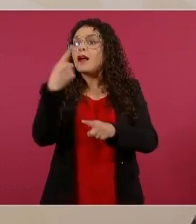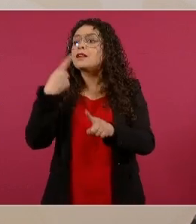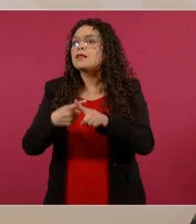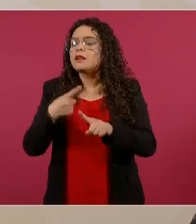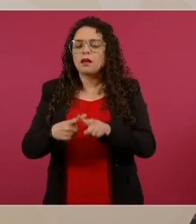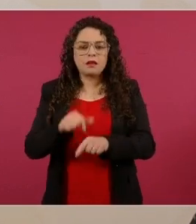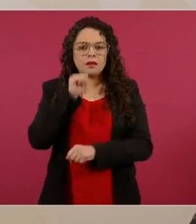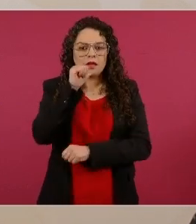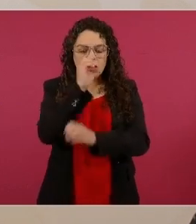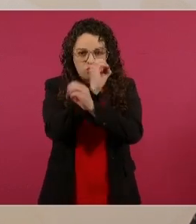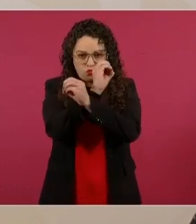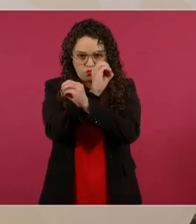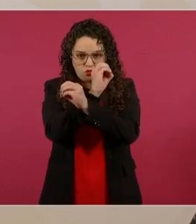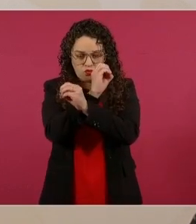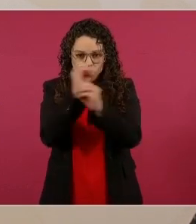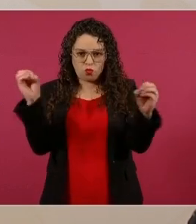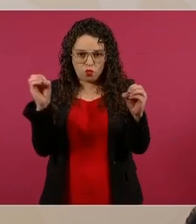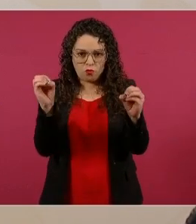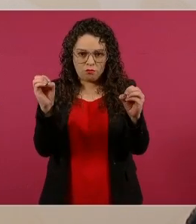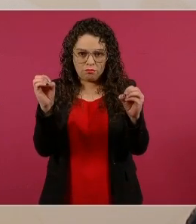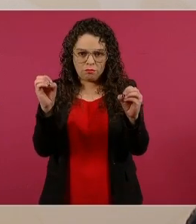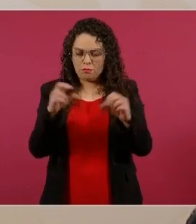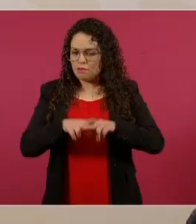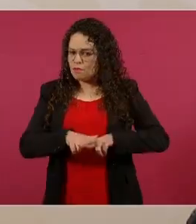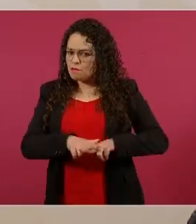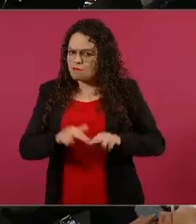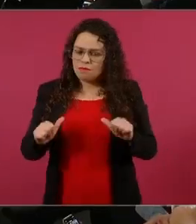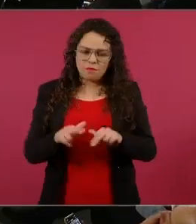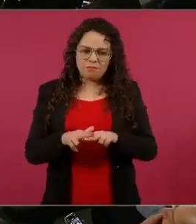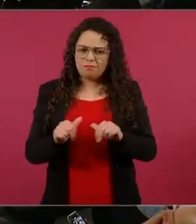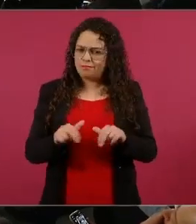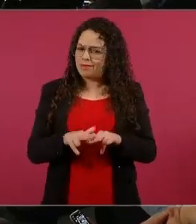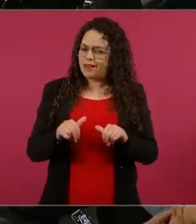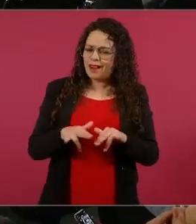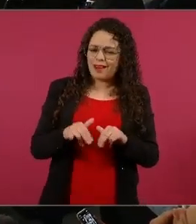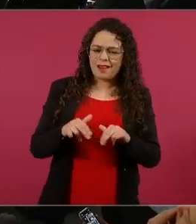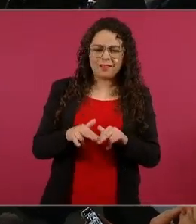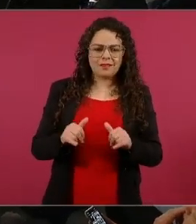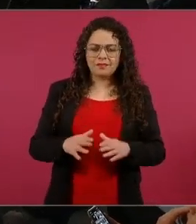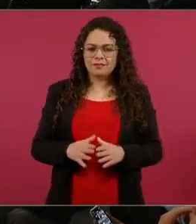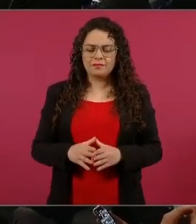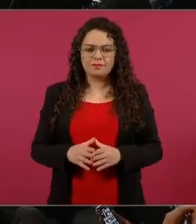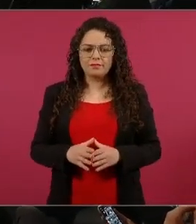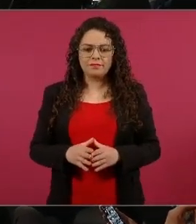con nadie absolutamente Pero bueno